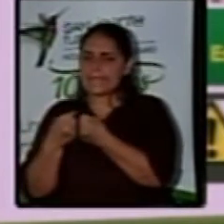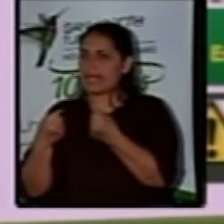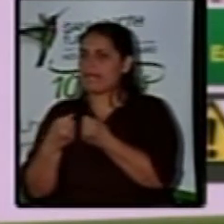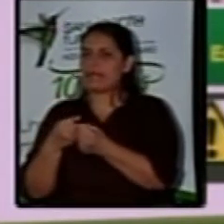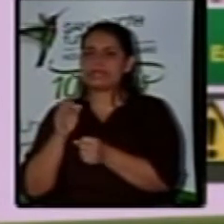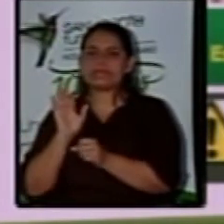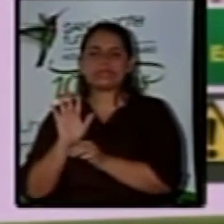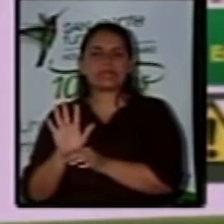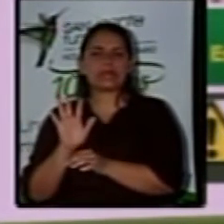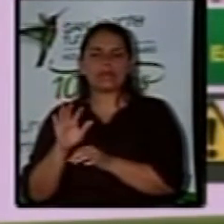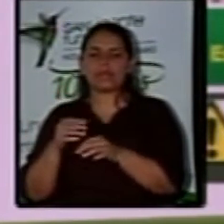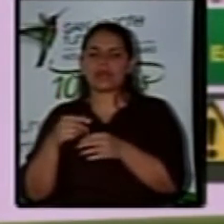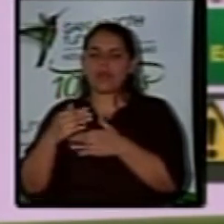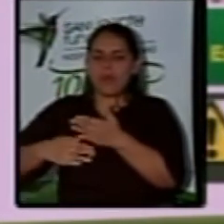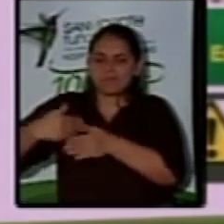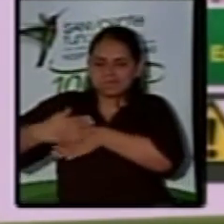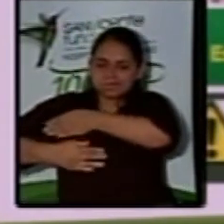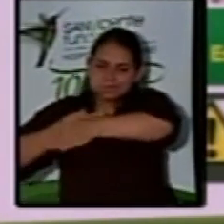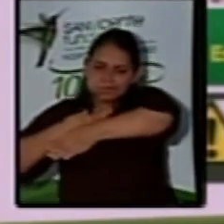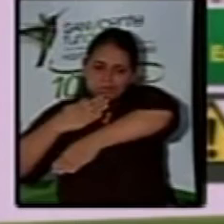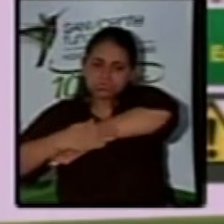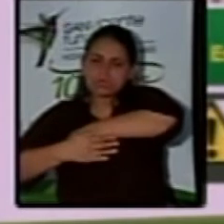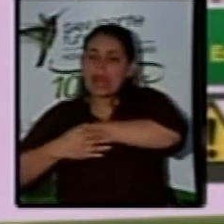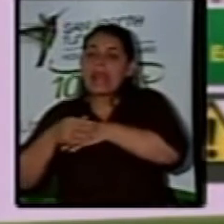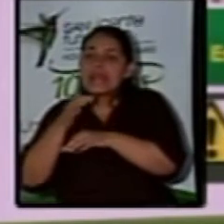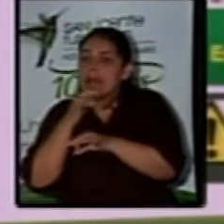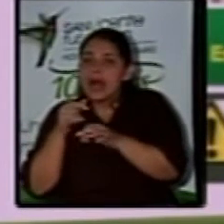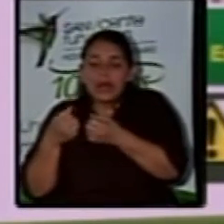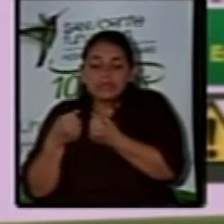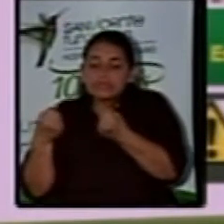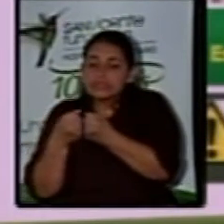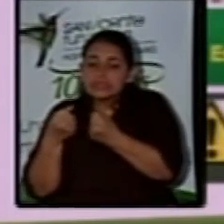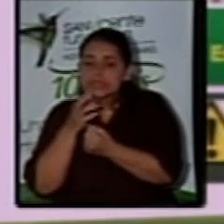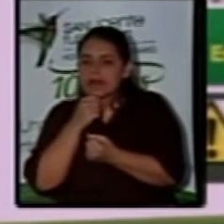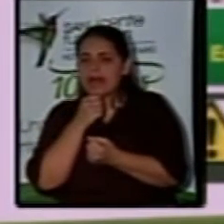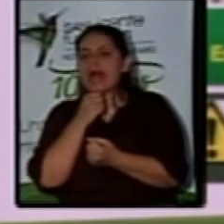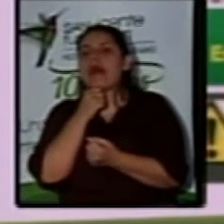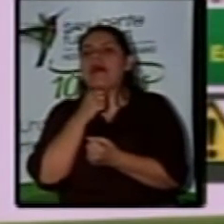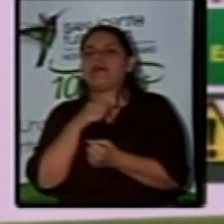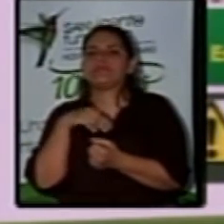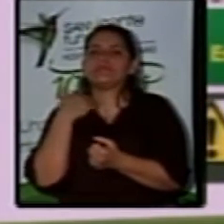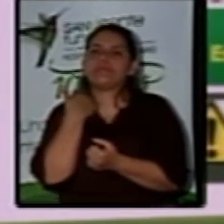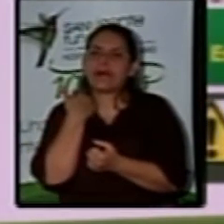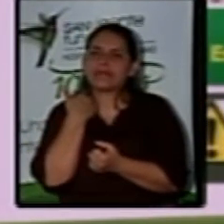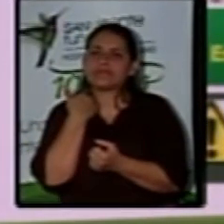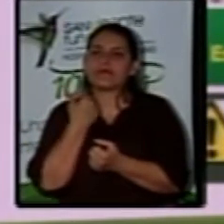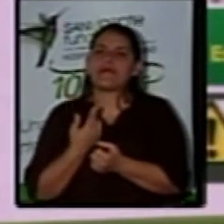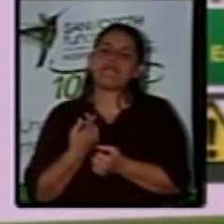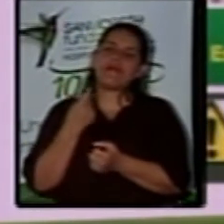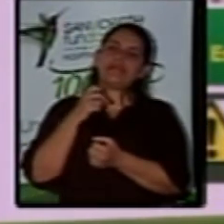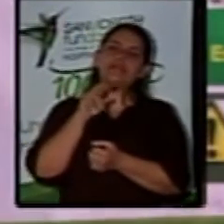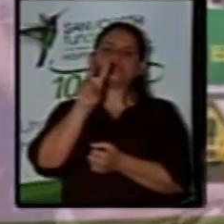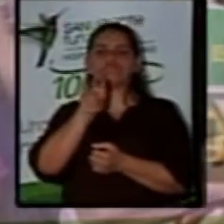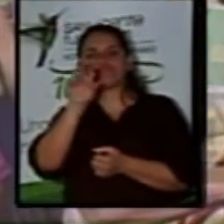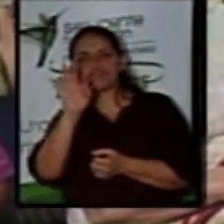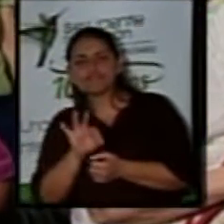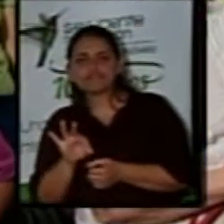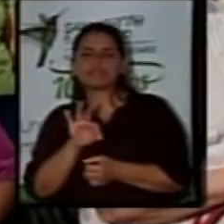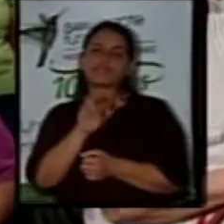elástico nunca puede faltar. Antes, si el paciente no se coloca la media o un vendaje apretado, está faltando